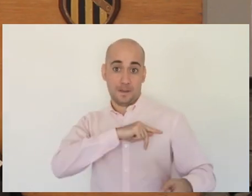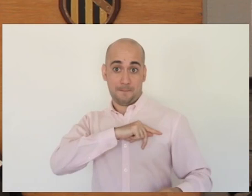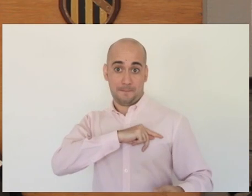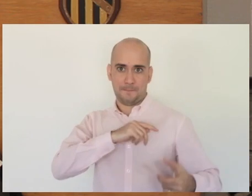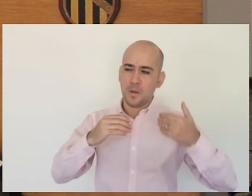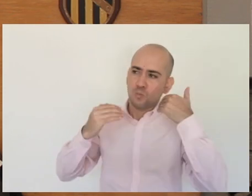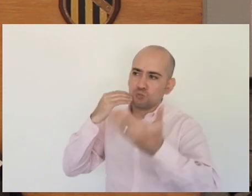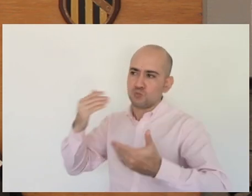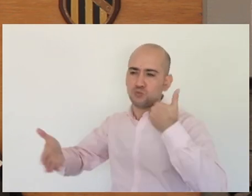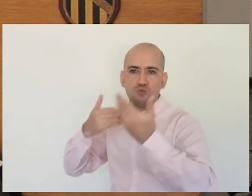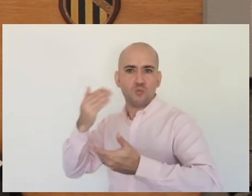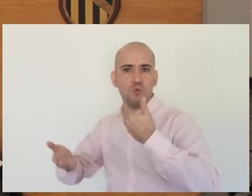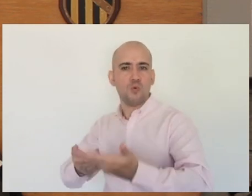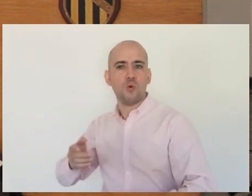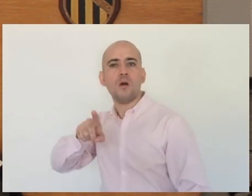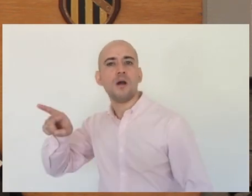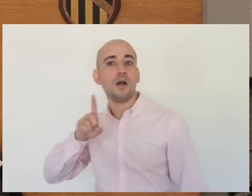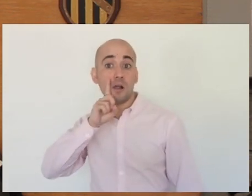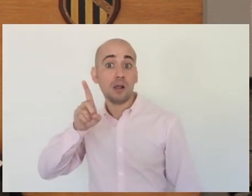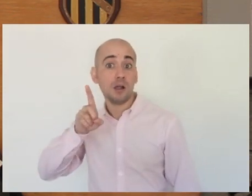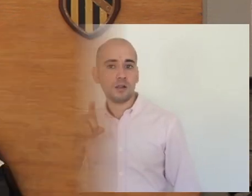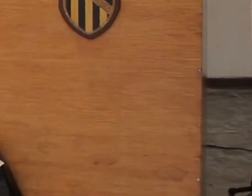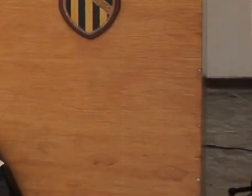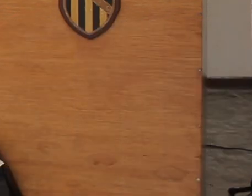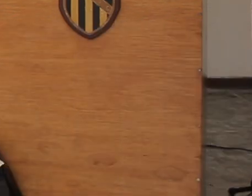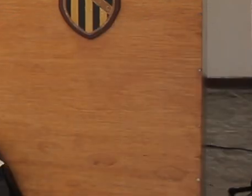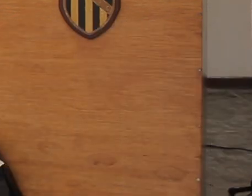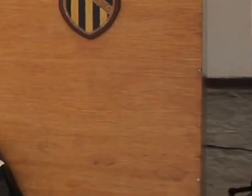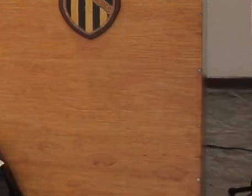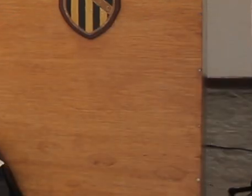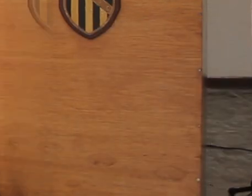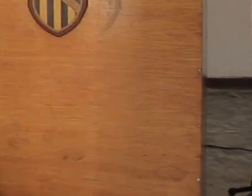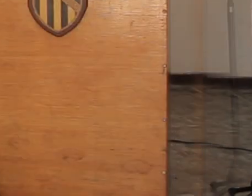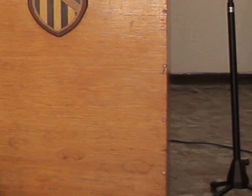Poblete, a los siguientes estudiantes.